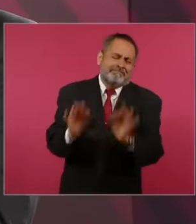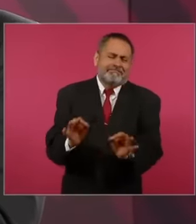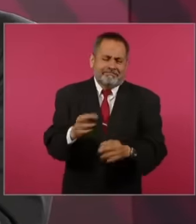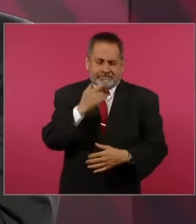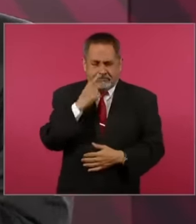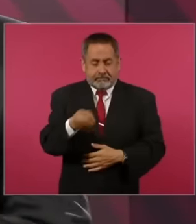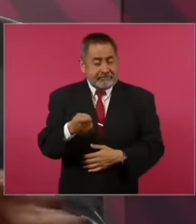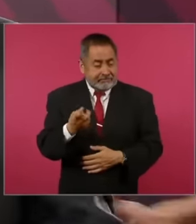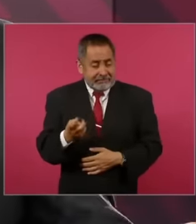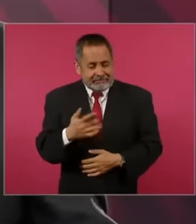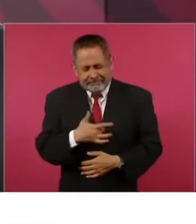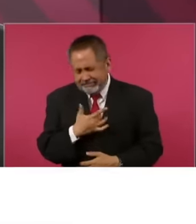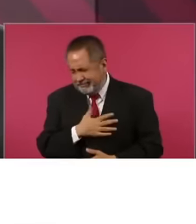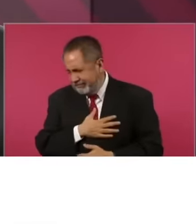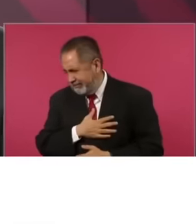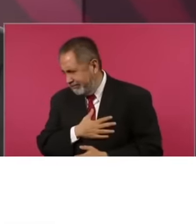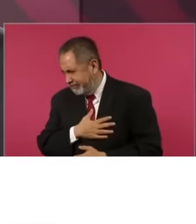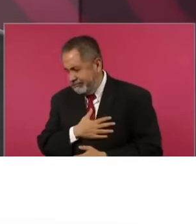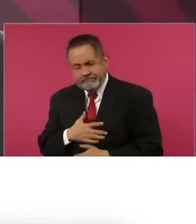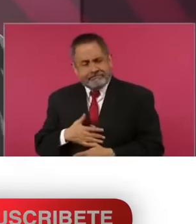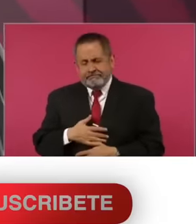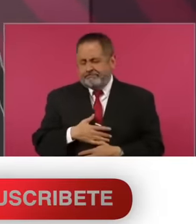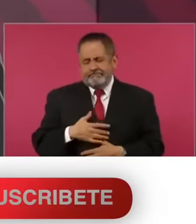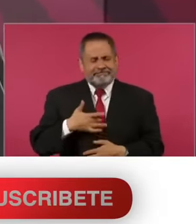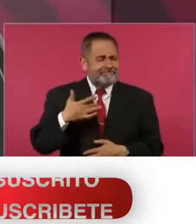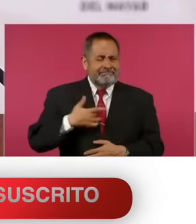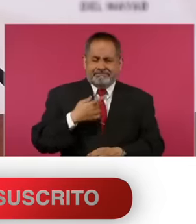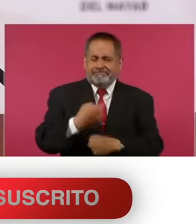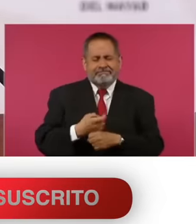Eso es lo primero.